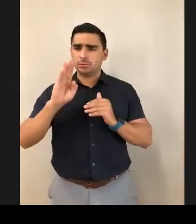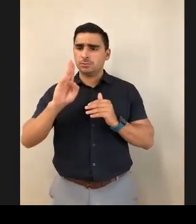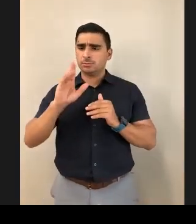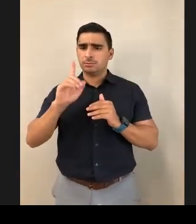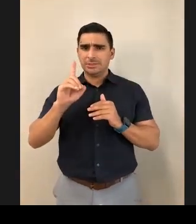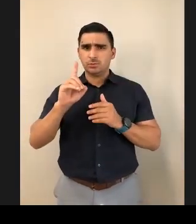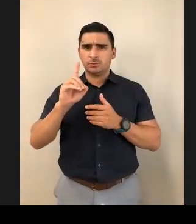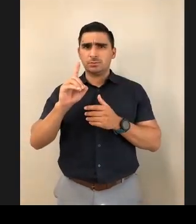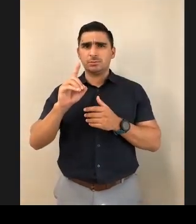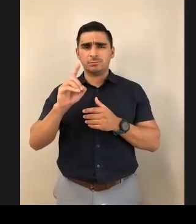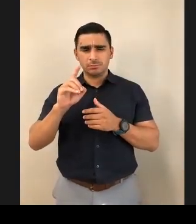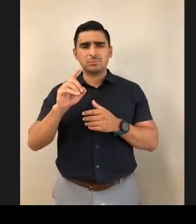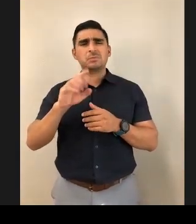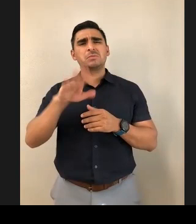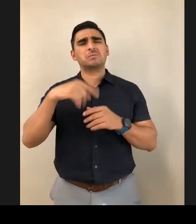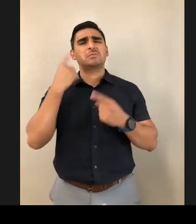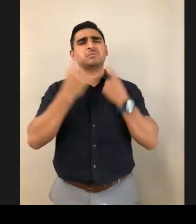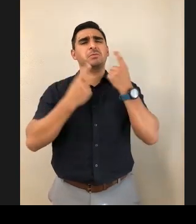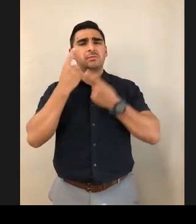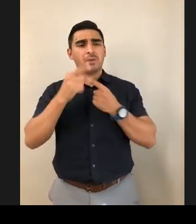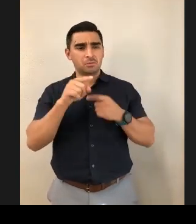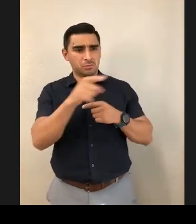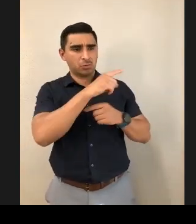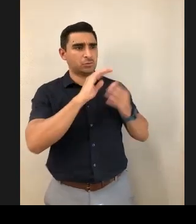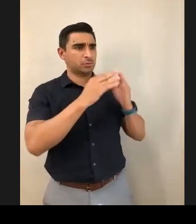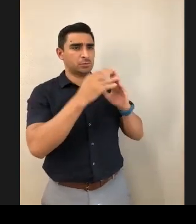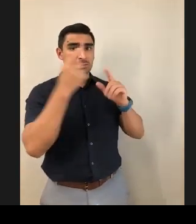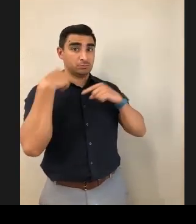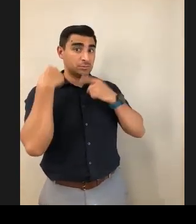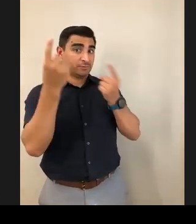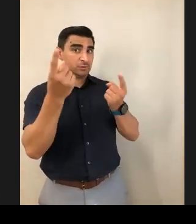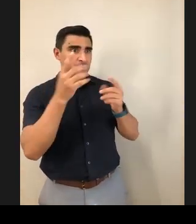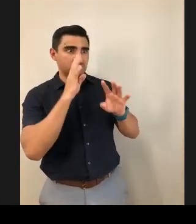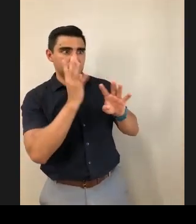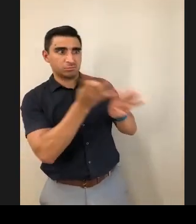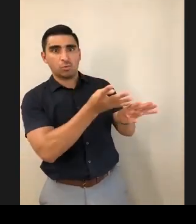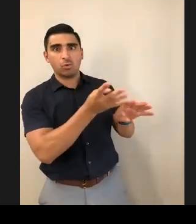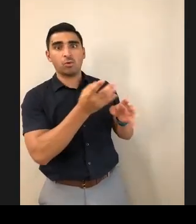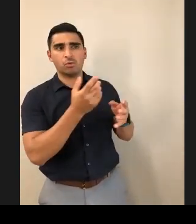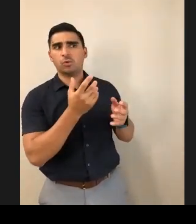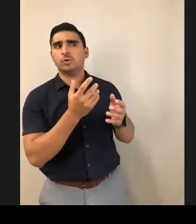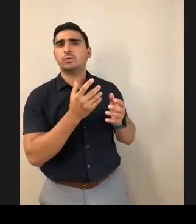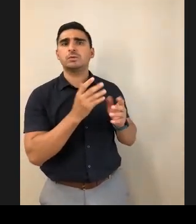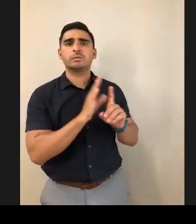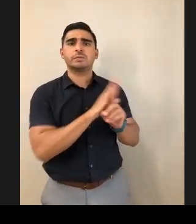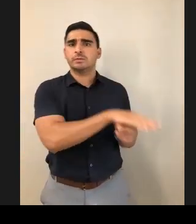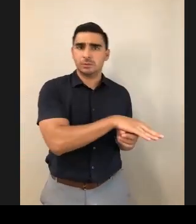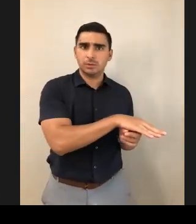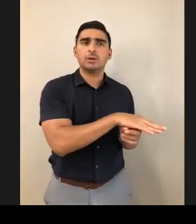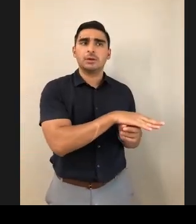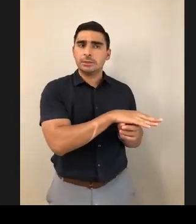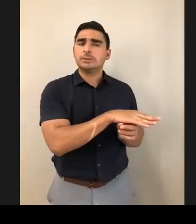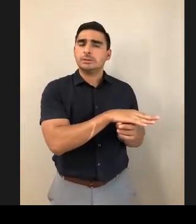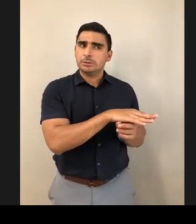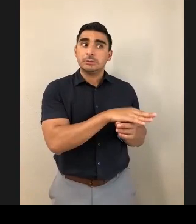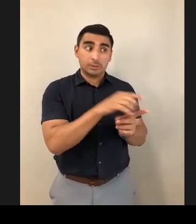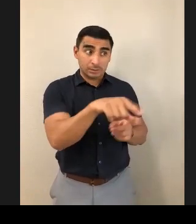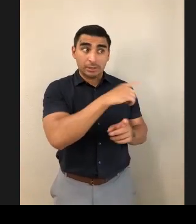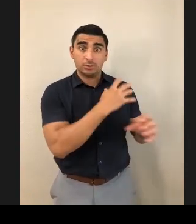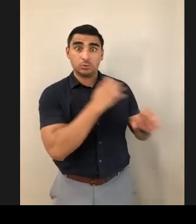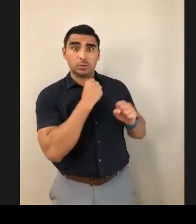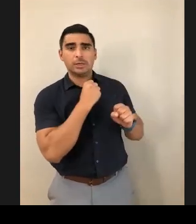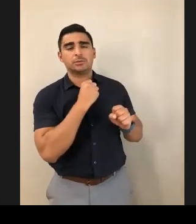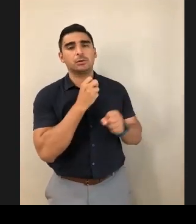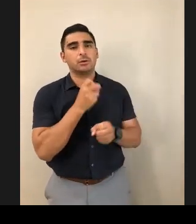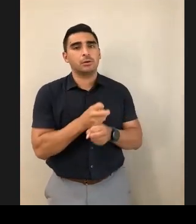sucede de la noche a la mañana. Y si pensamos en las comunidades históricamente excluidas, eso lleva